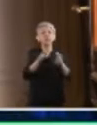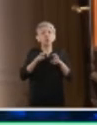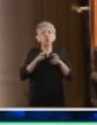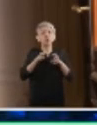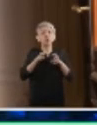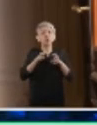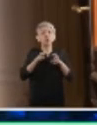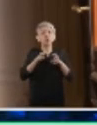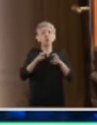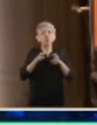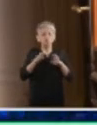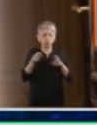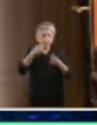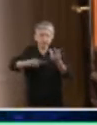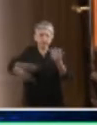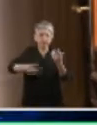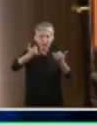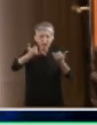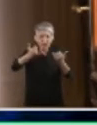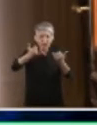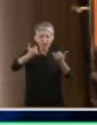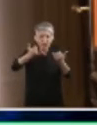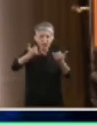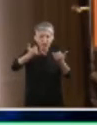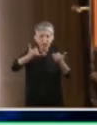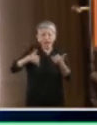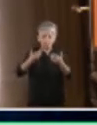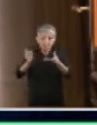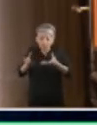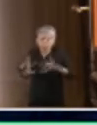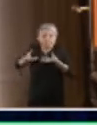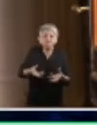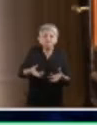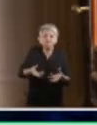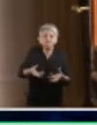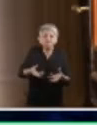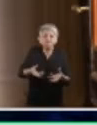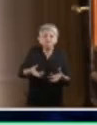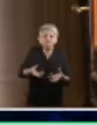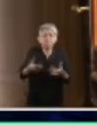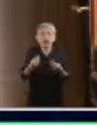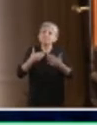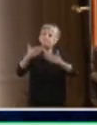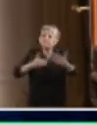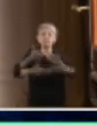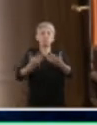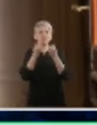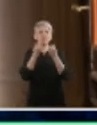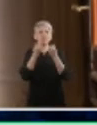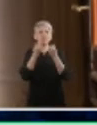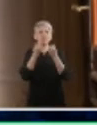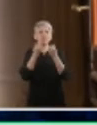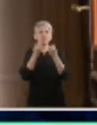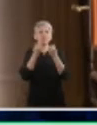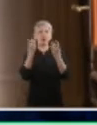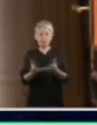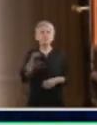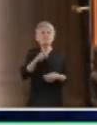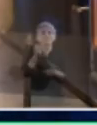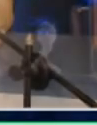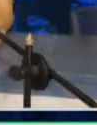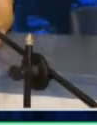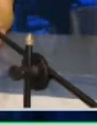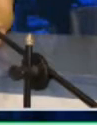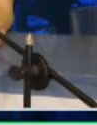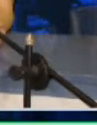priorice a los trabajadores, el empleo, la producción, por sobre todas las cosas. Claro. Pensando también